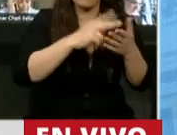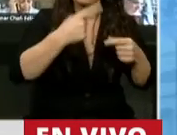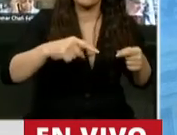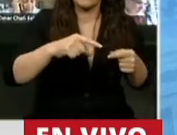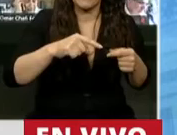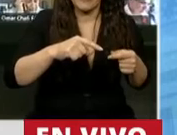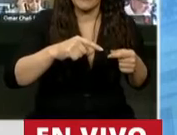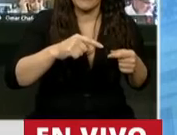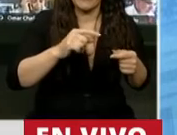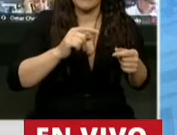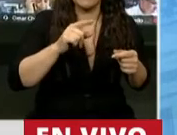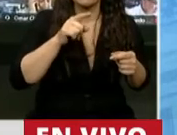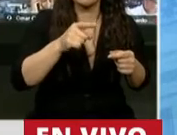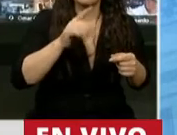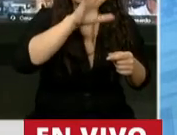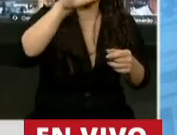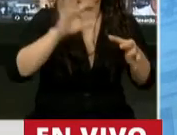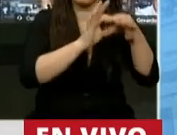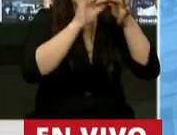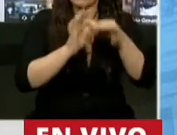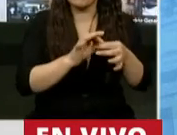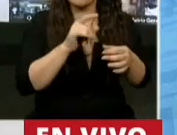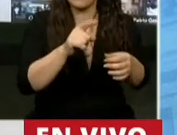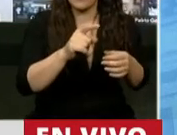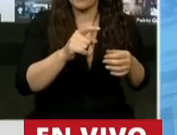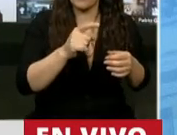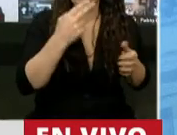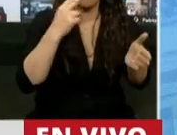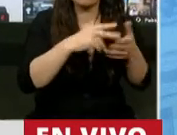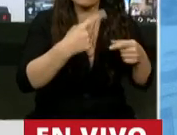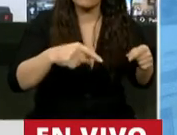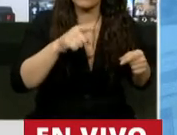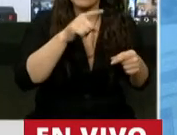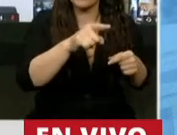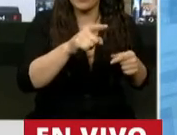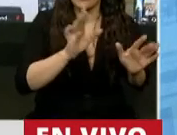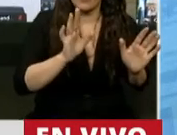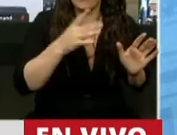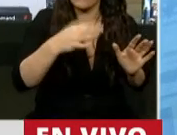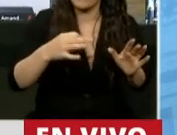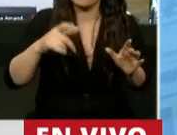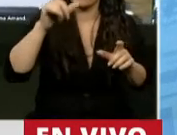muchos dijeron es un federalismo fiscal que funciona a partir de la concertación